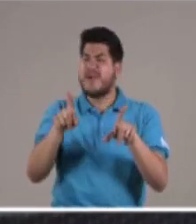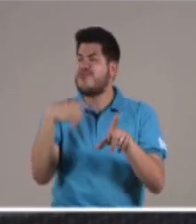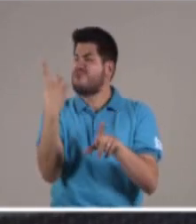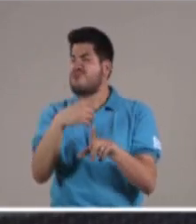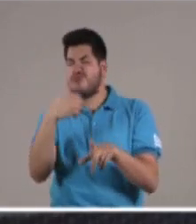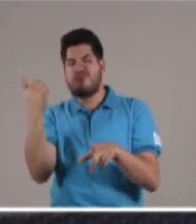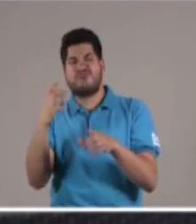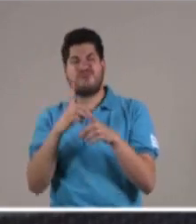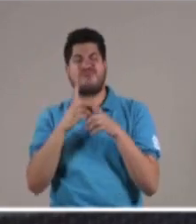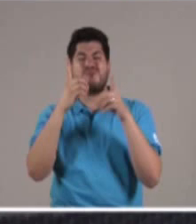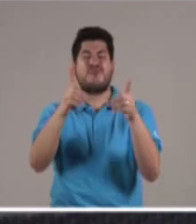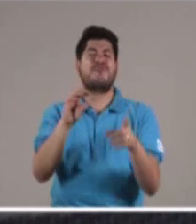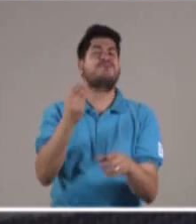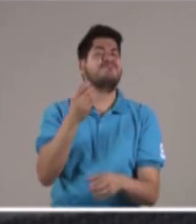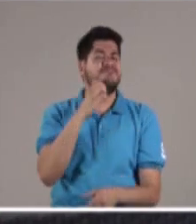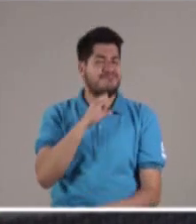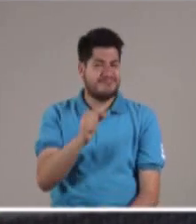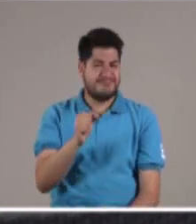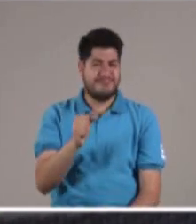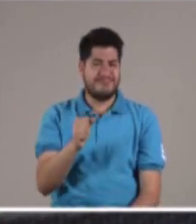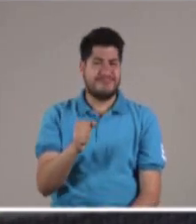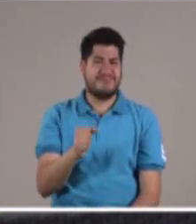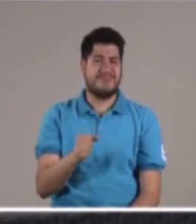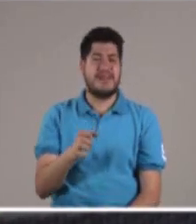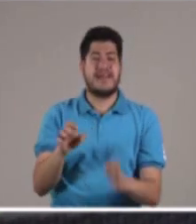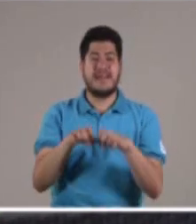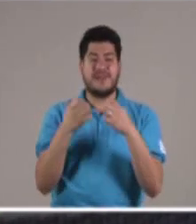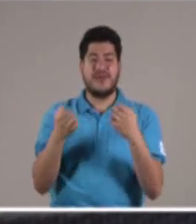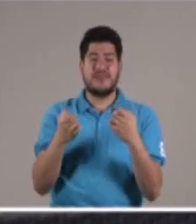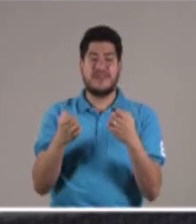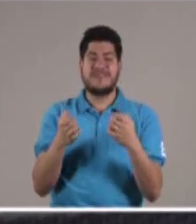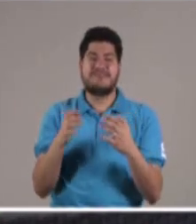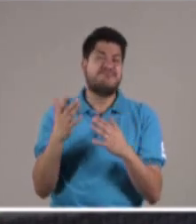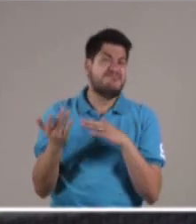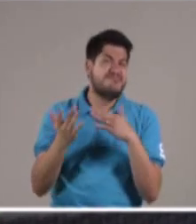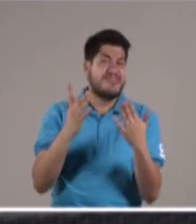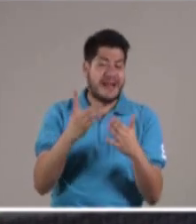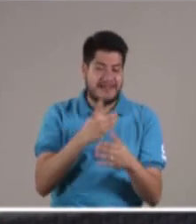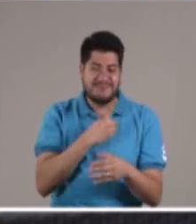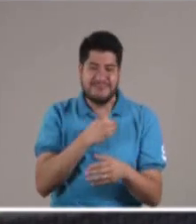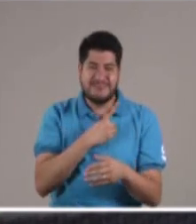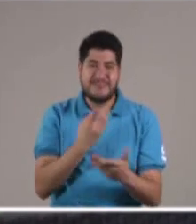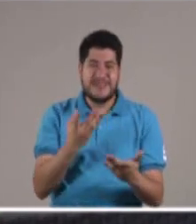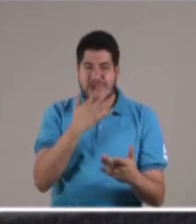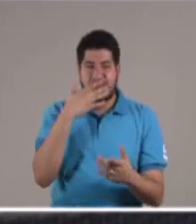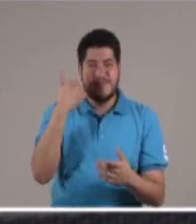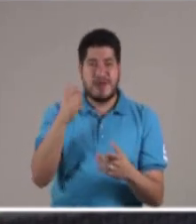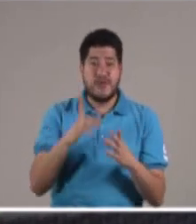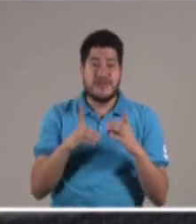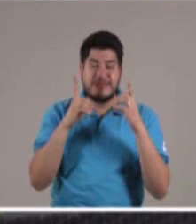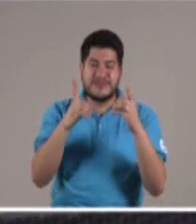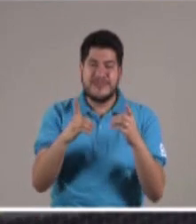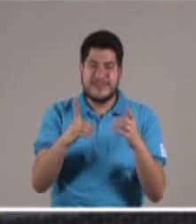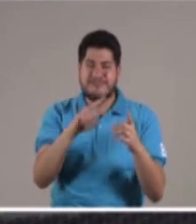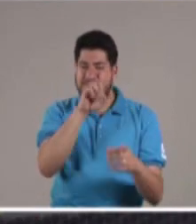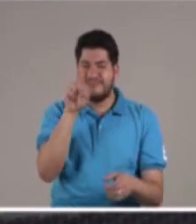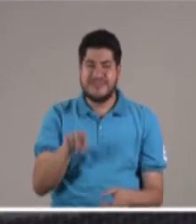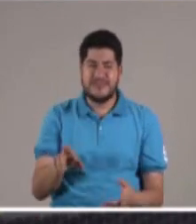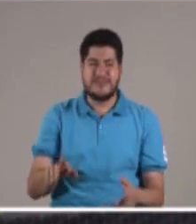si la iglesia ni siquiera sabe Cuáles son los mejores dones será que la está deseando los mejores dones